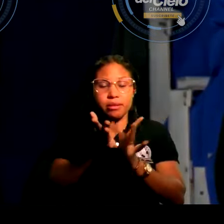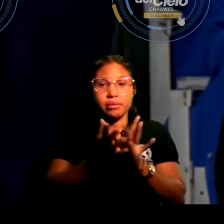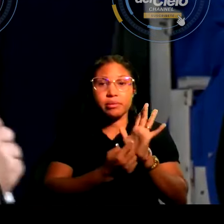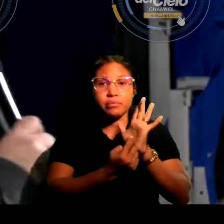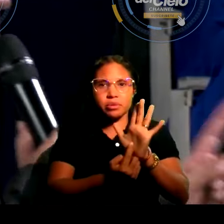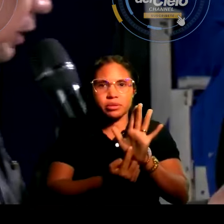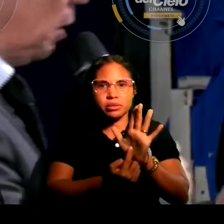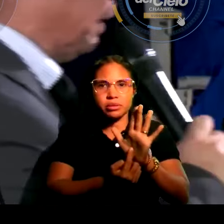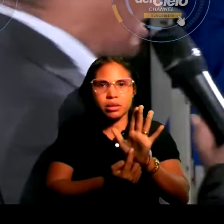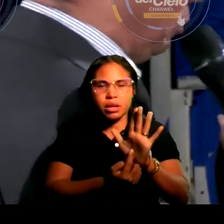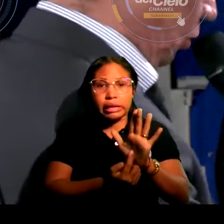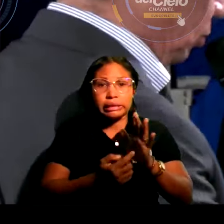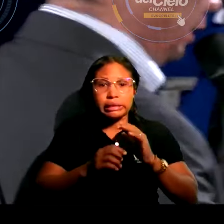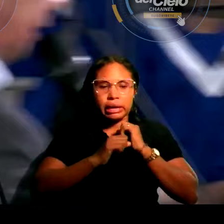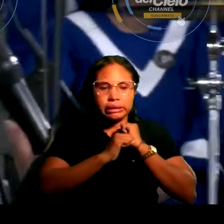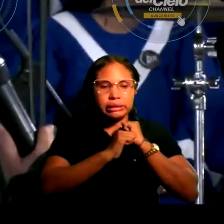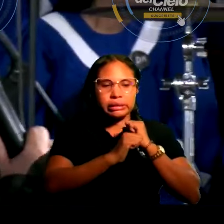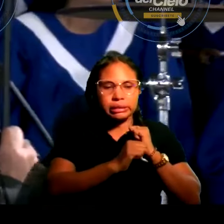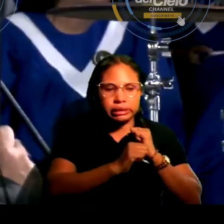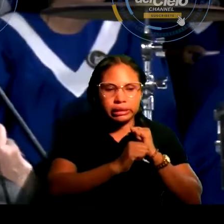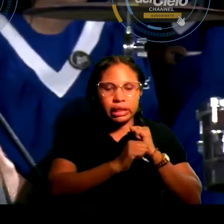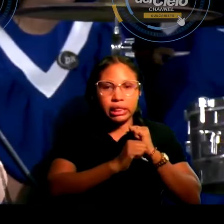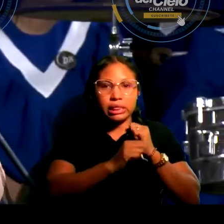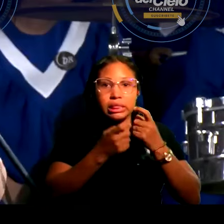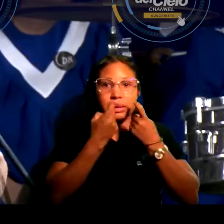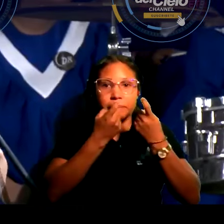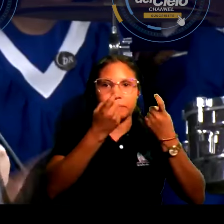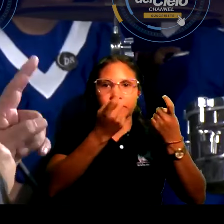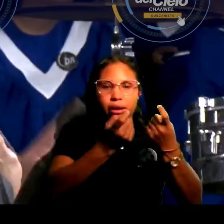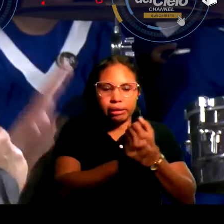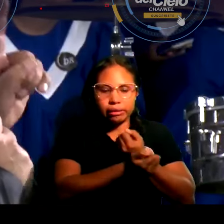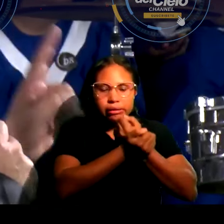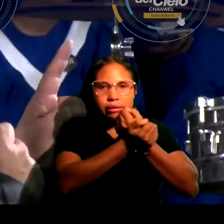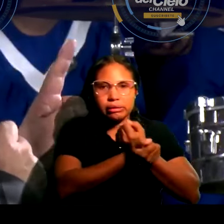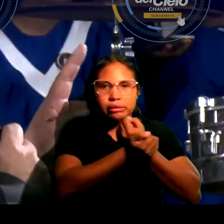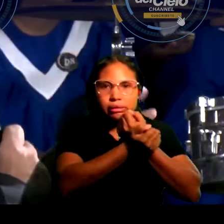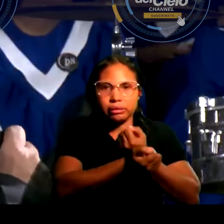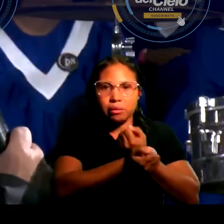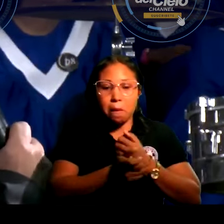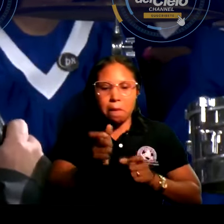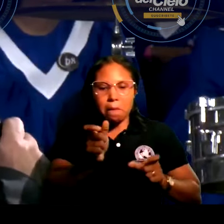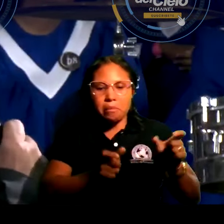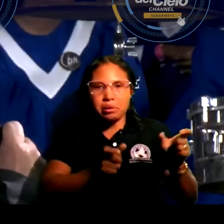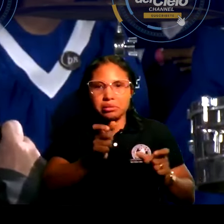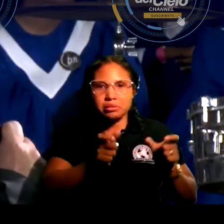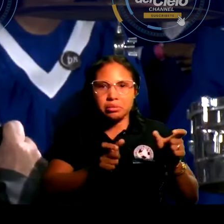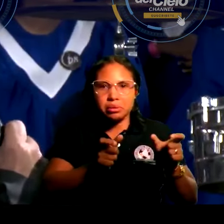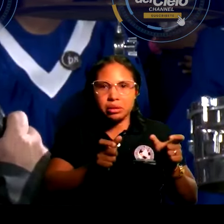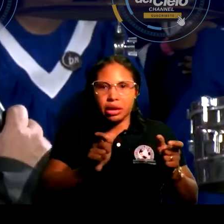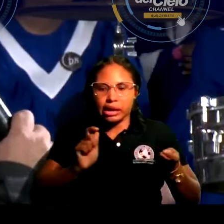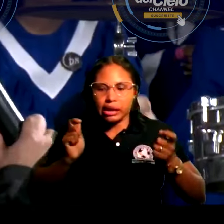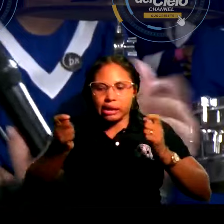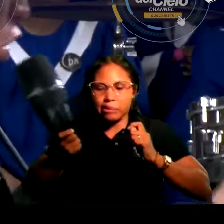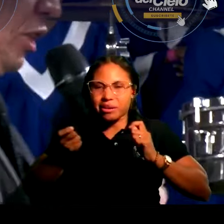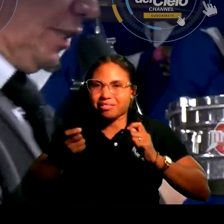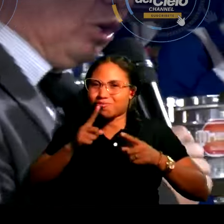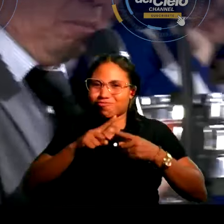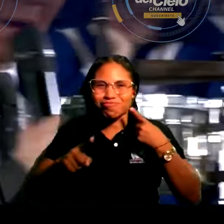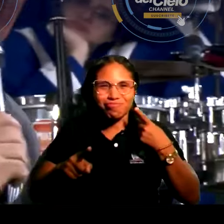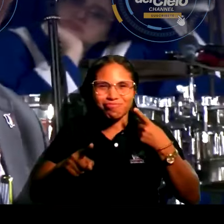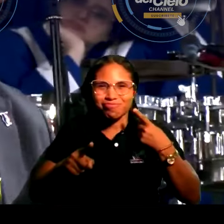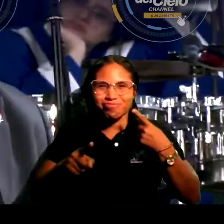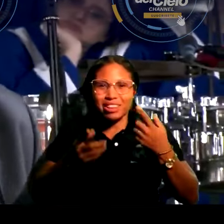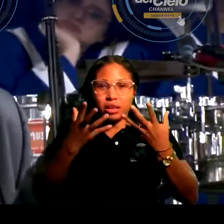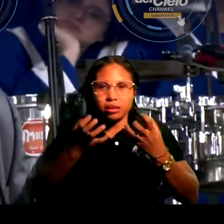practica el pecado, esclavo es del pecado. Eso dice la Biblia. Por eso hay personas que quieren cambiar y no pueden. Quieren dejar cosas